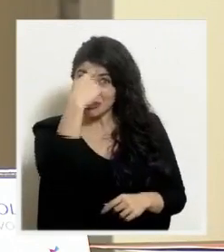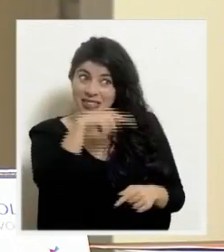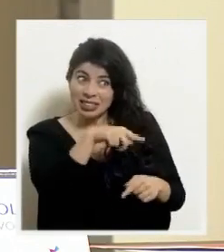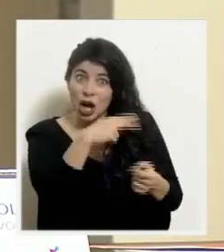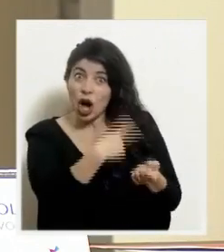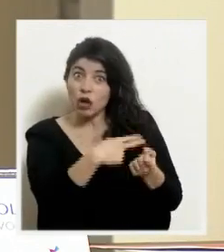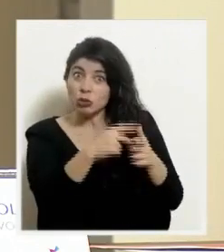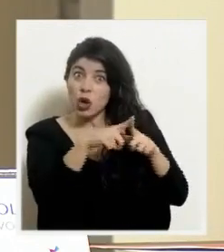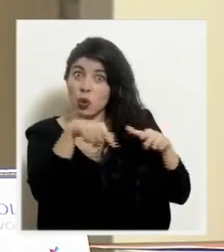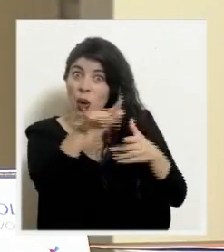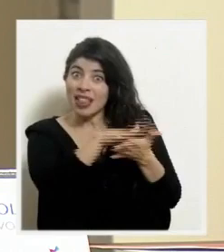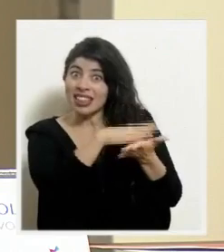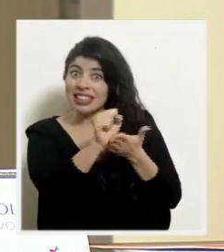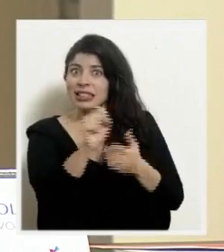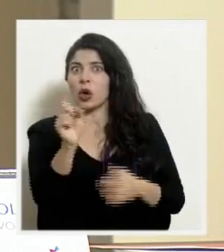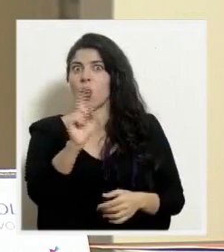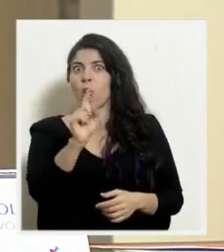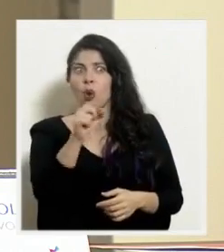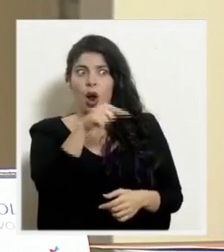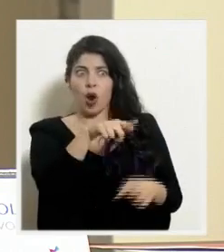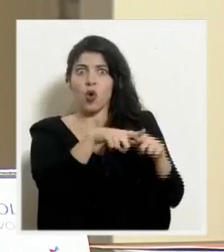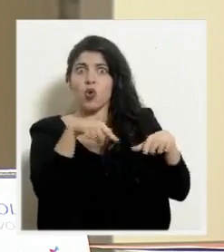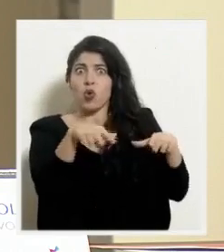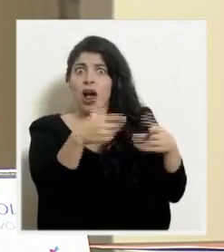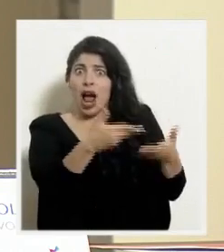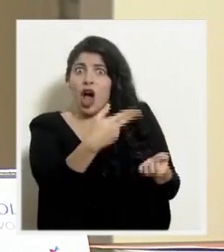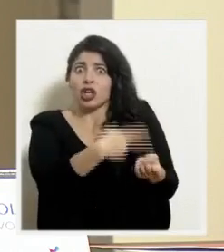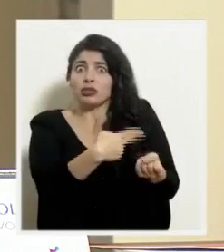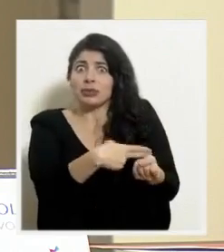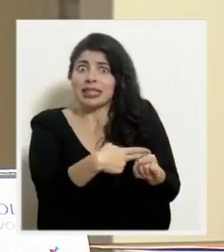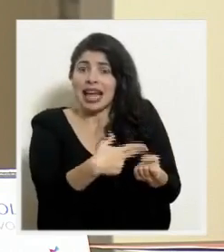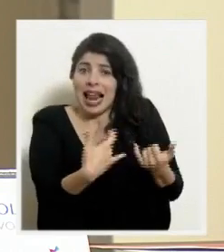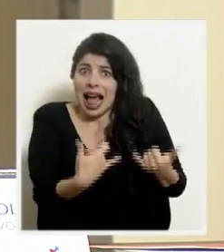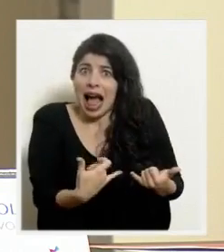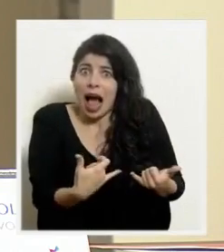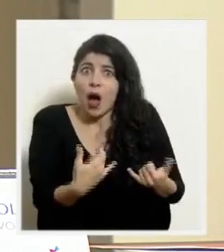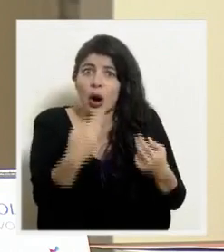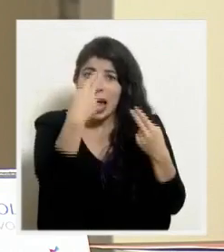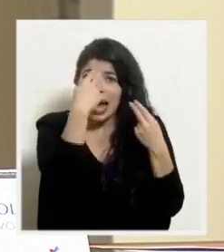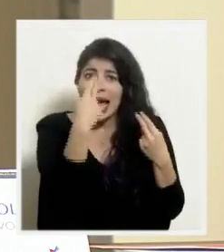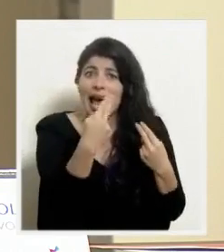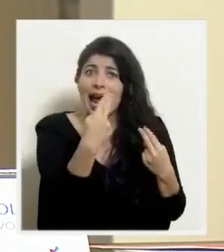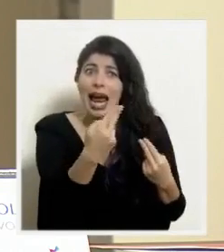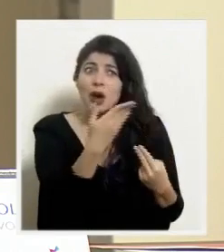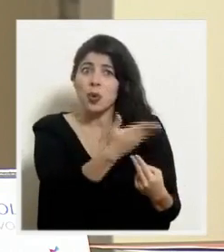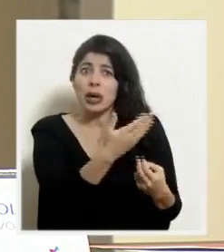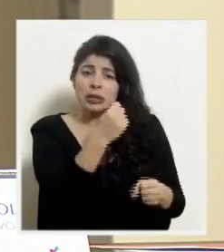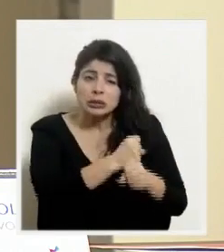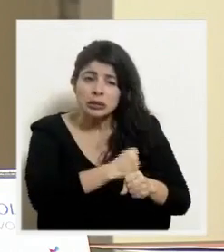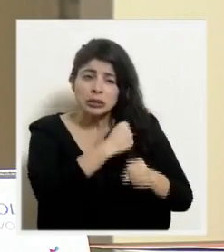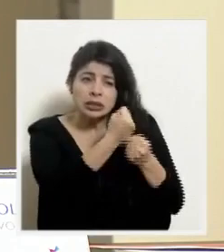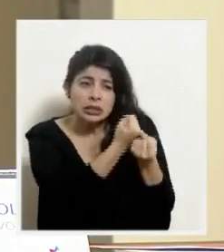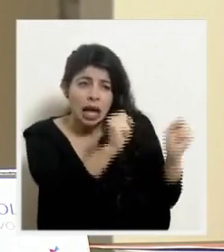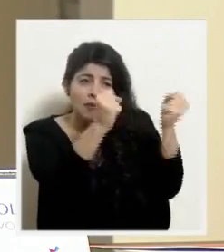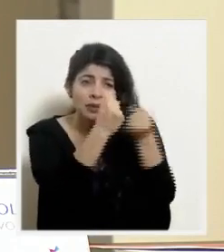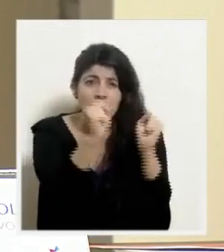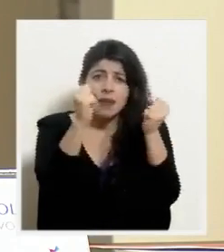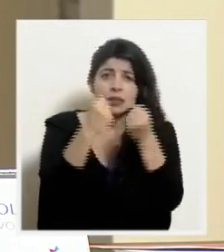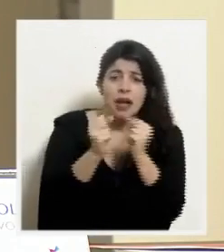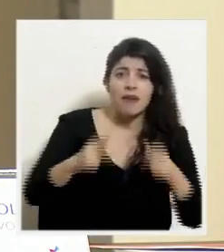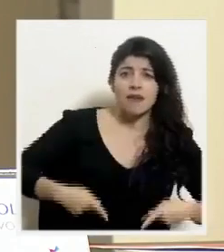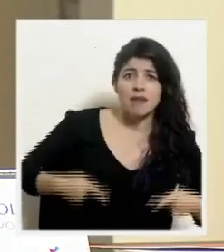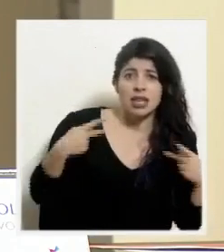zona de desastre. Los hospitales son un sitio donde hoy día héroes y heroínas salvan vidas, y lo que necesitamos